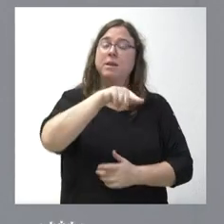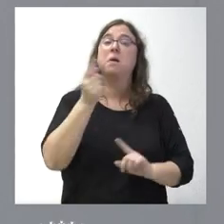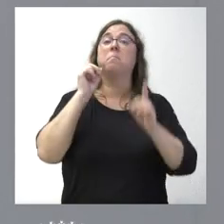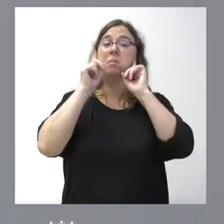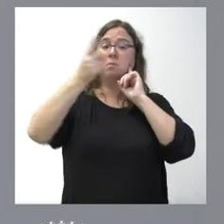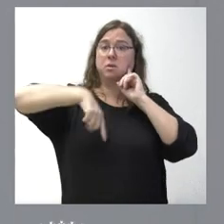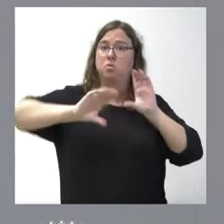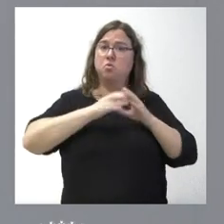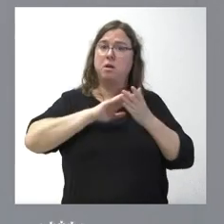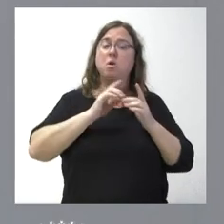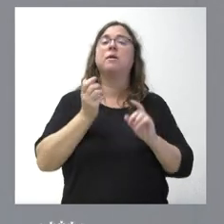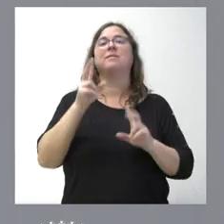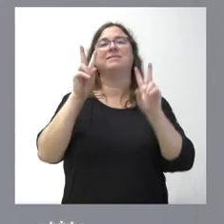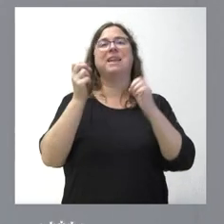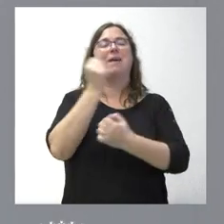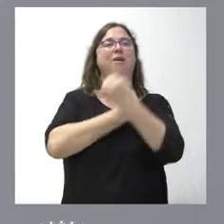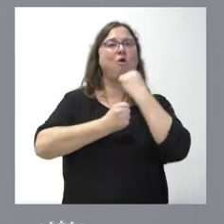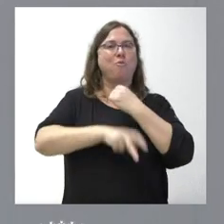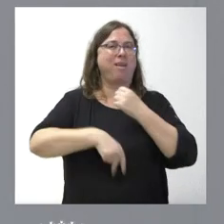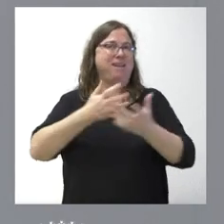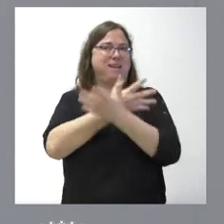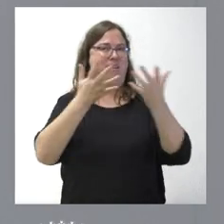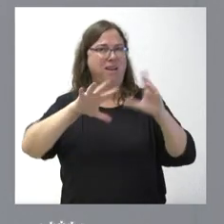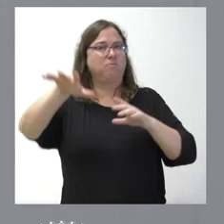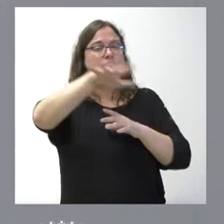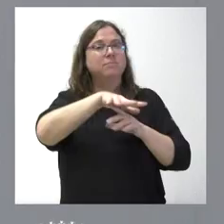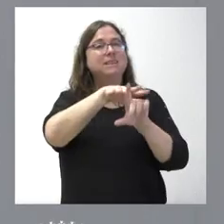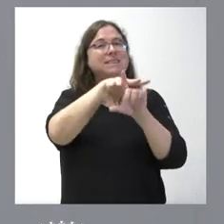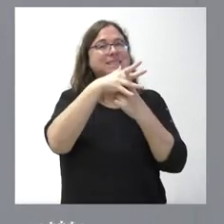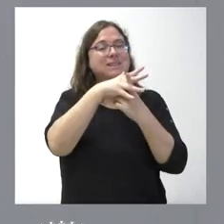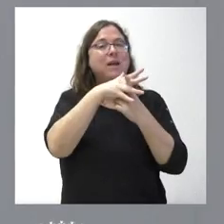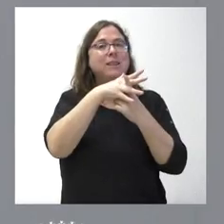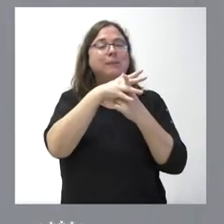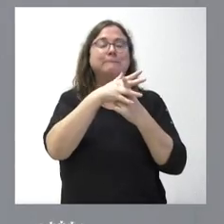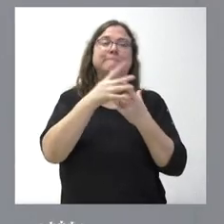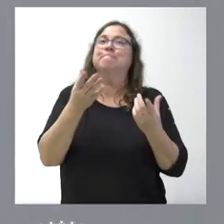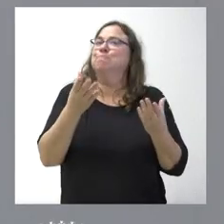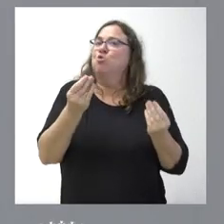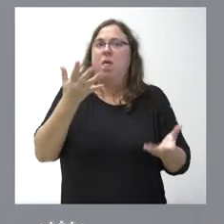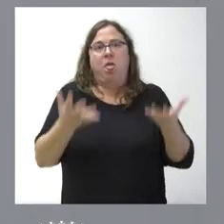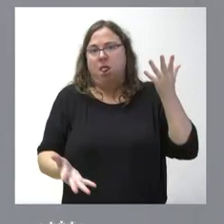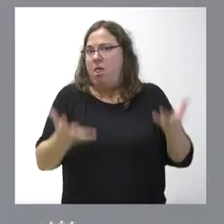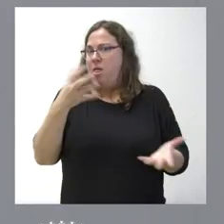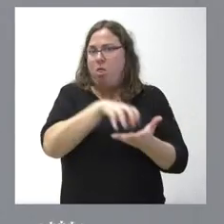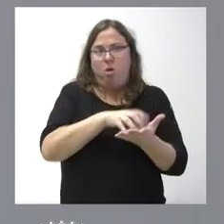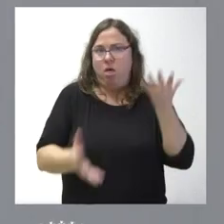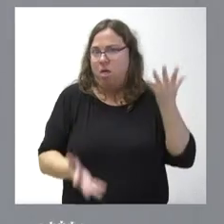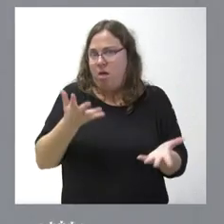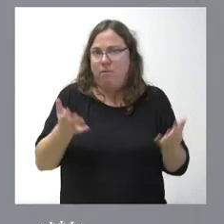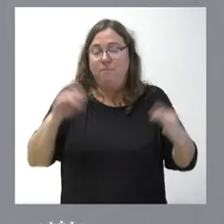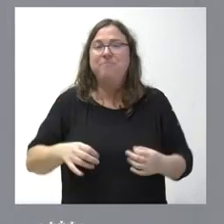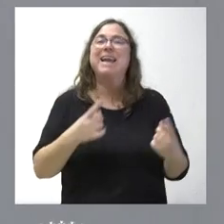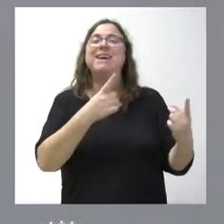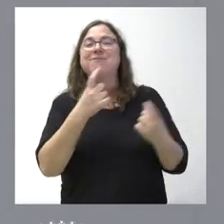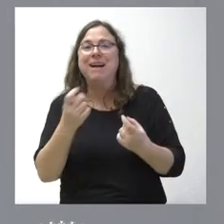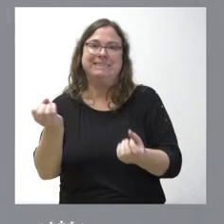macroeconómicas relativas al presupuesto se realizan en un escenario de alta incertidumbre y destaca que hay una cierta falta